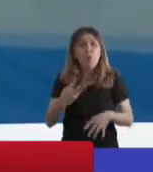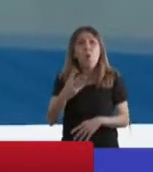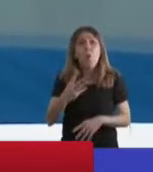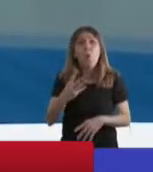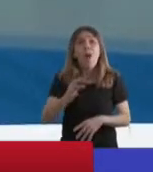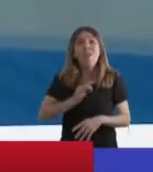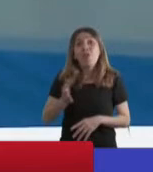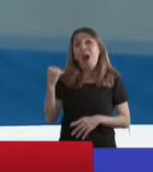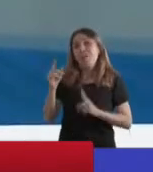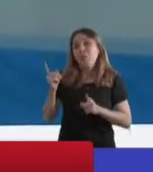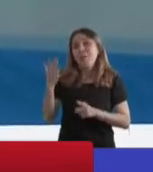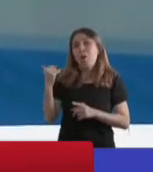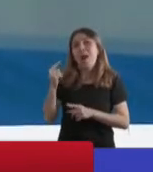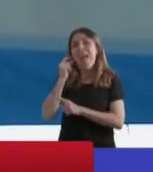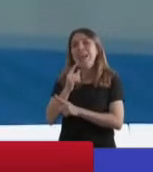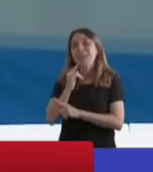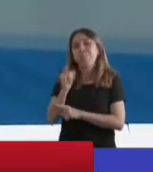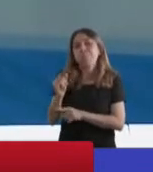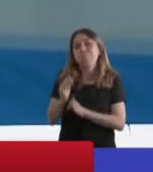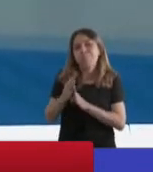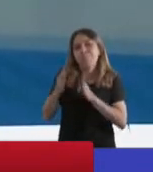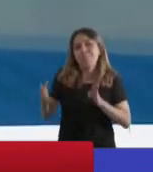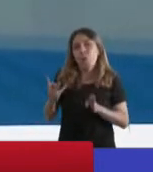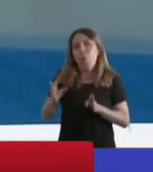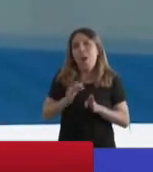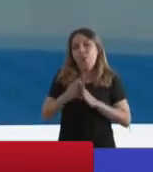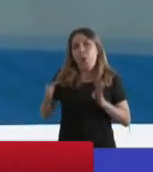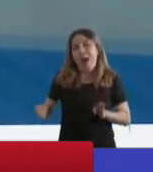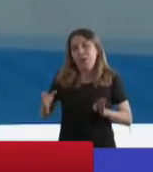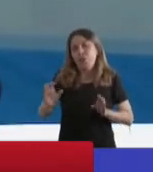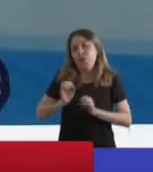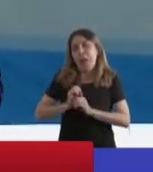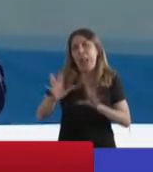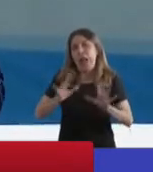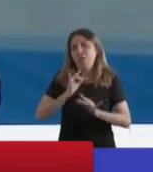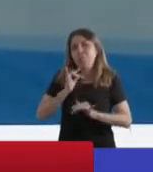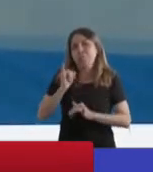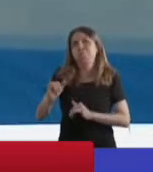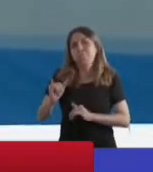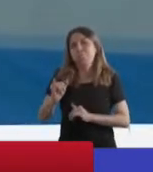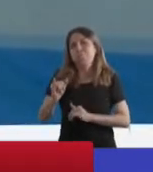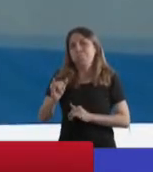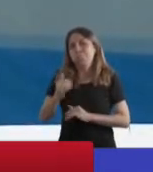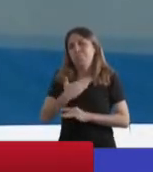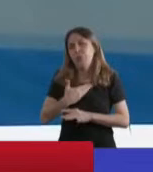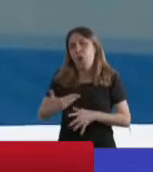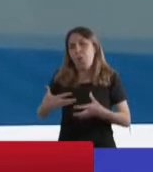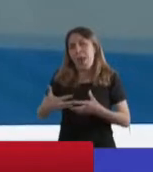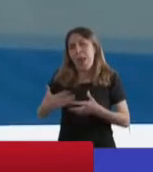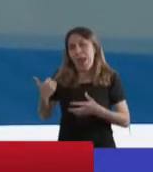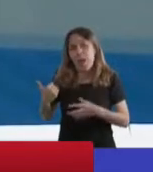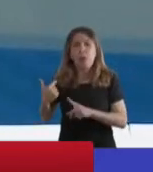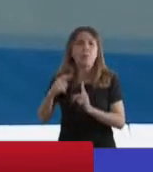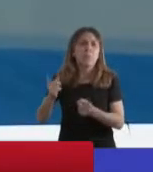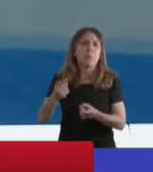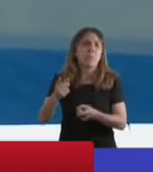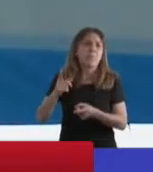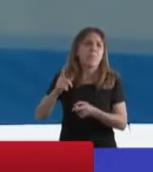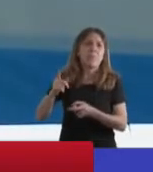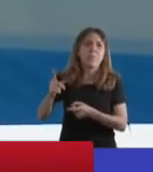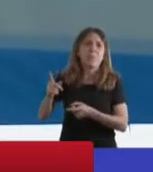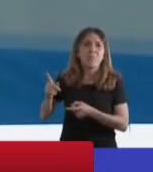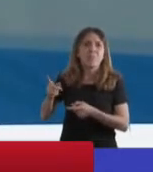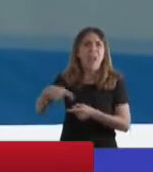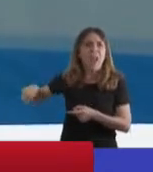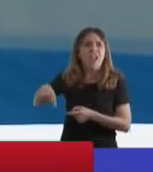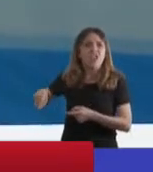Que siempre está presente, claro, en su cuerpo, ¿no? sí, que es hereditario. Lo tuvo su madre y lo tiene un